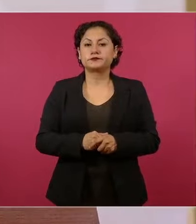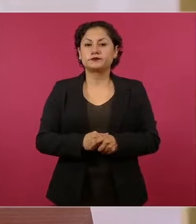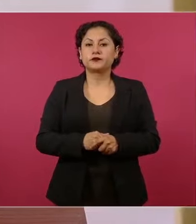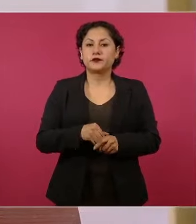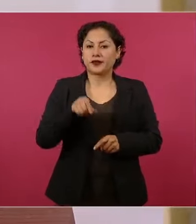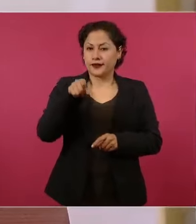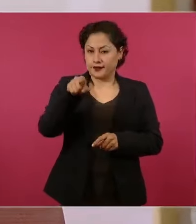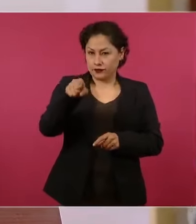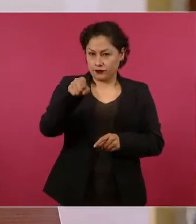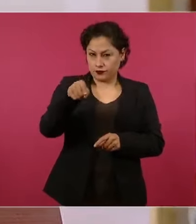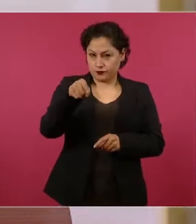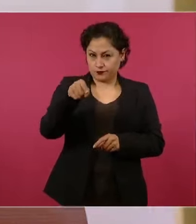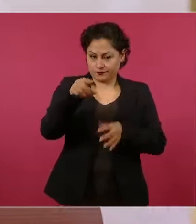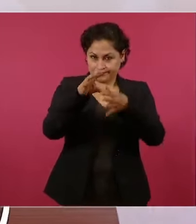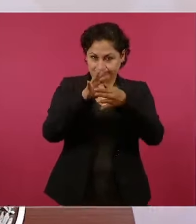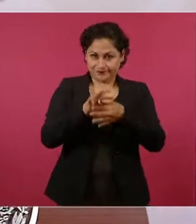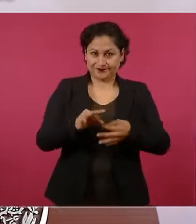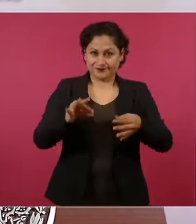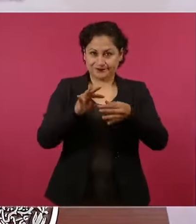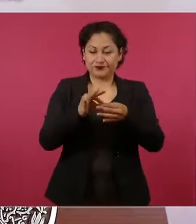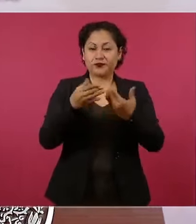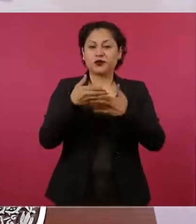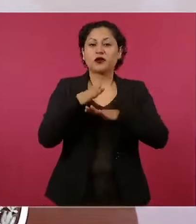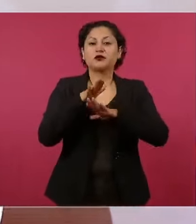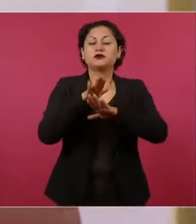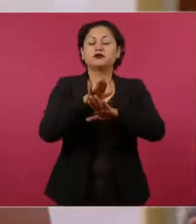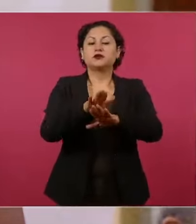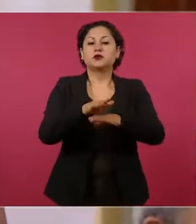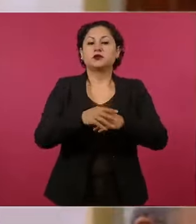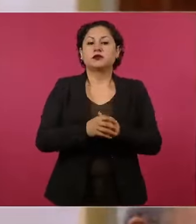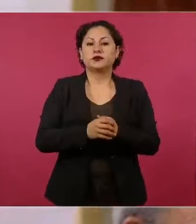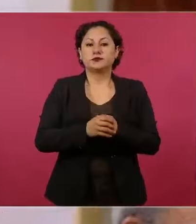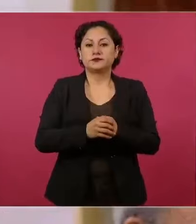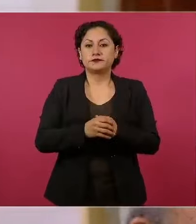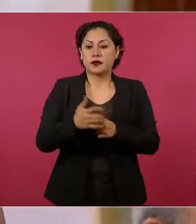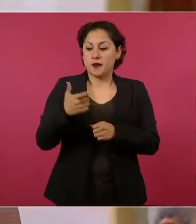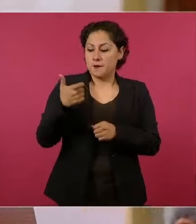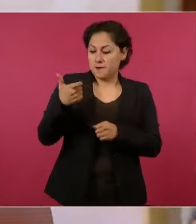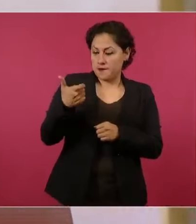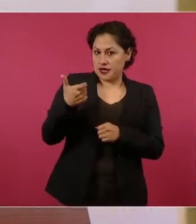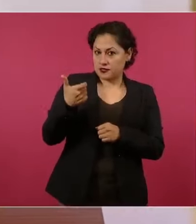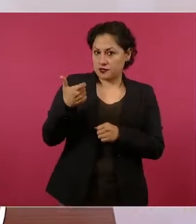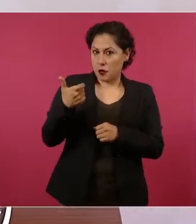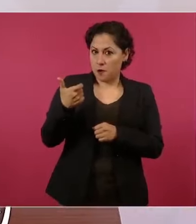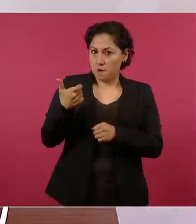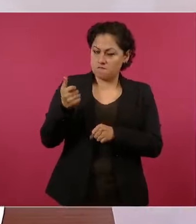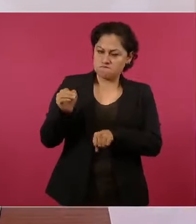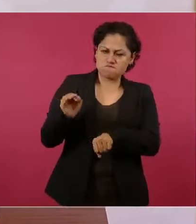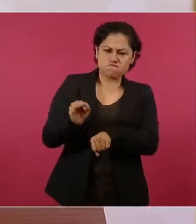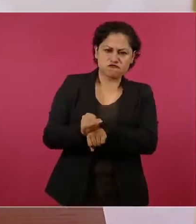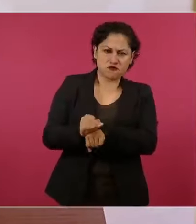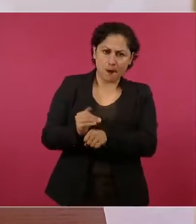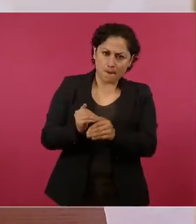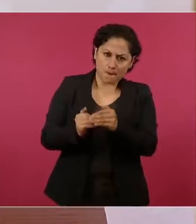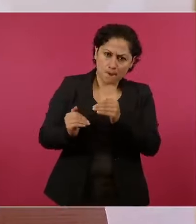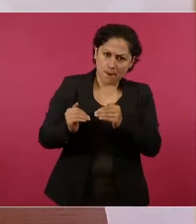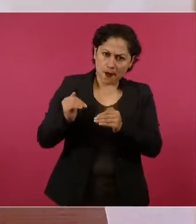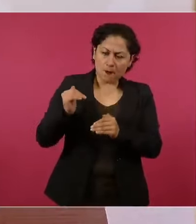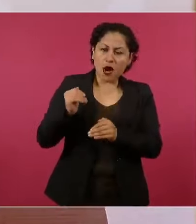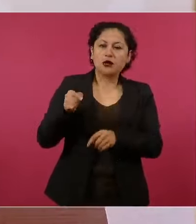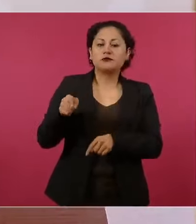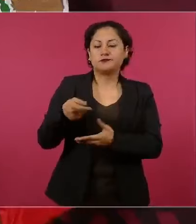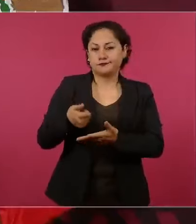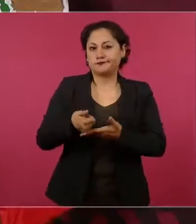comentas, de si es importante tener un peso fuerte, sí ayuda. Sí ayuda